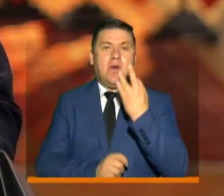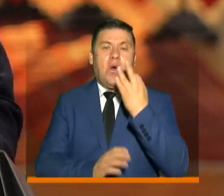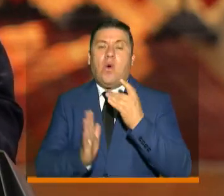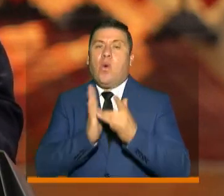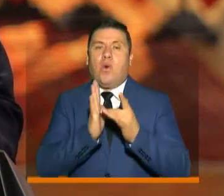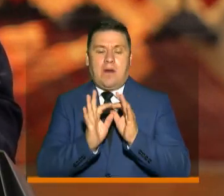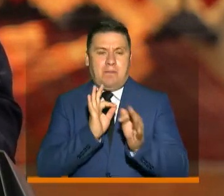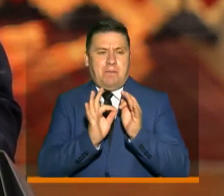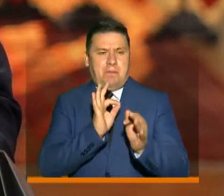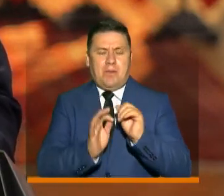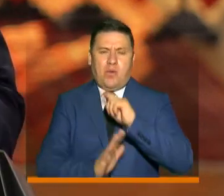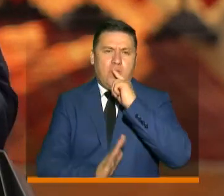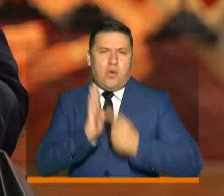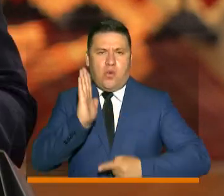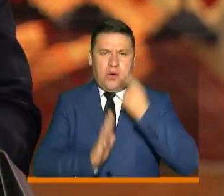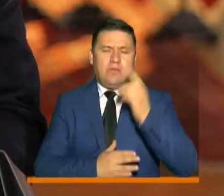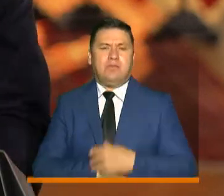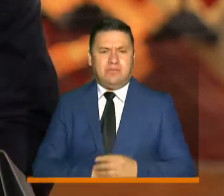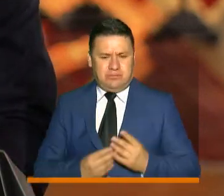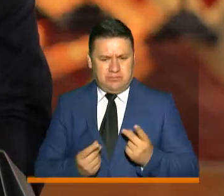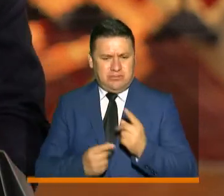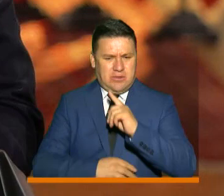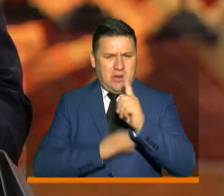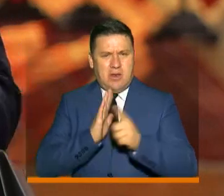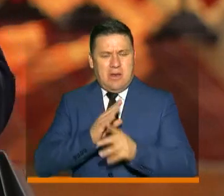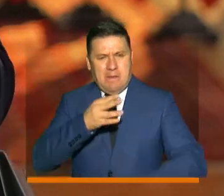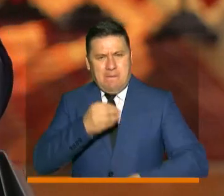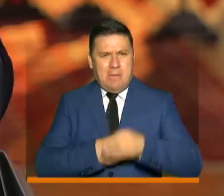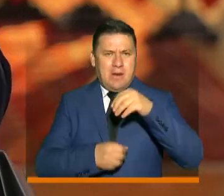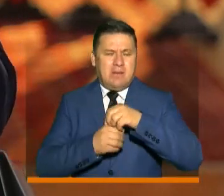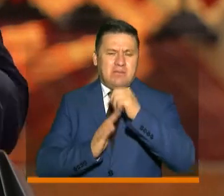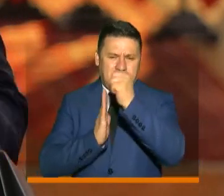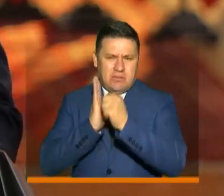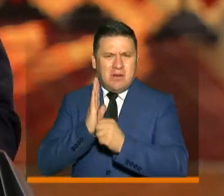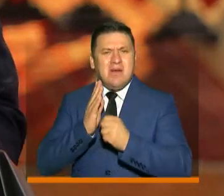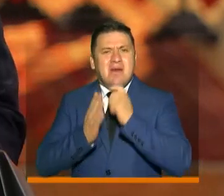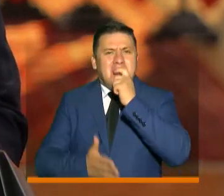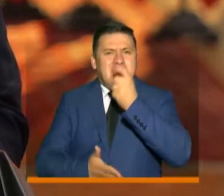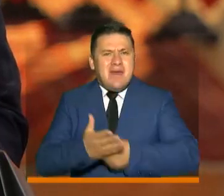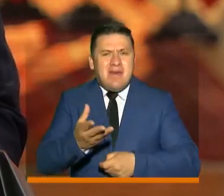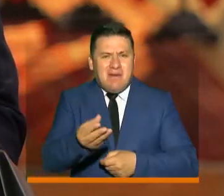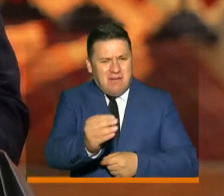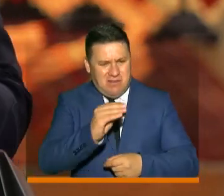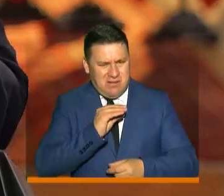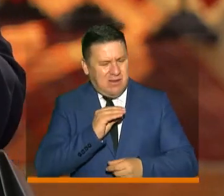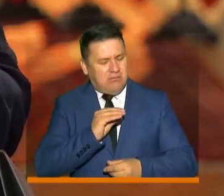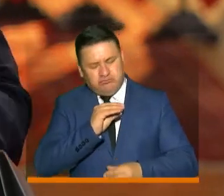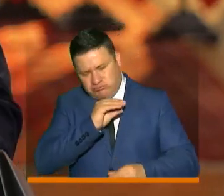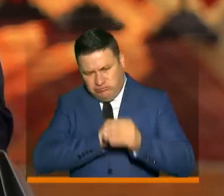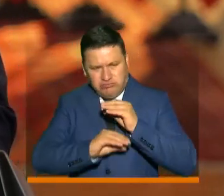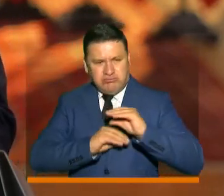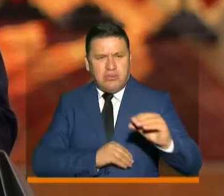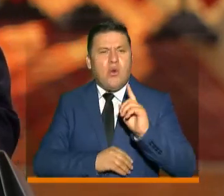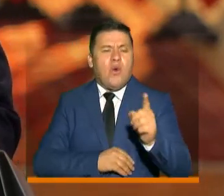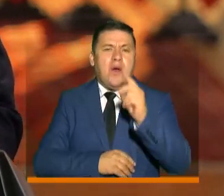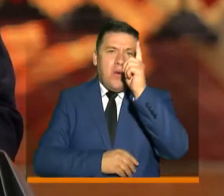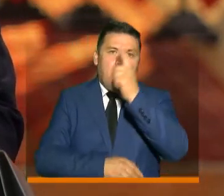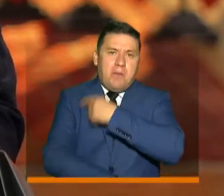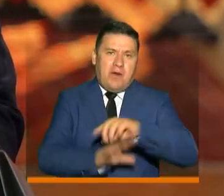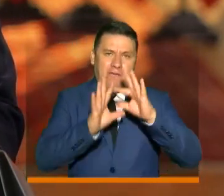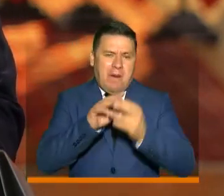extraordinarios aceleramos la implementación del programa de evolución del iva llegando a un millón de familias